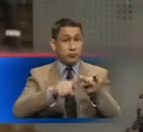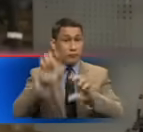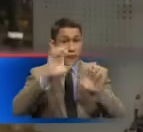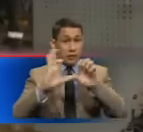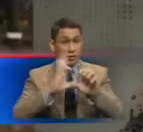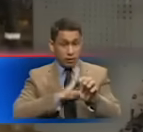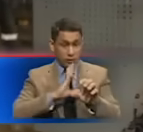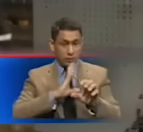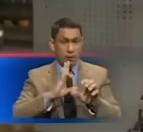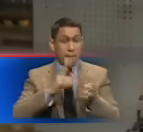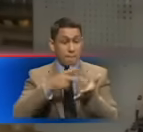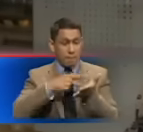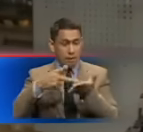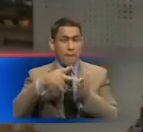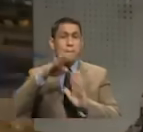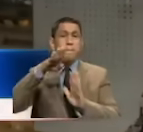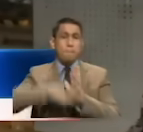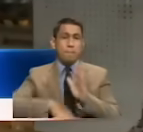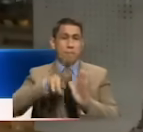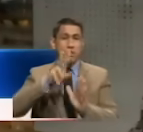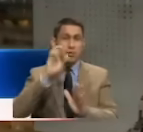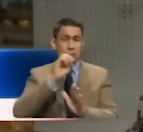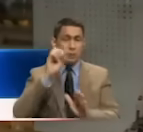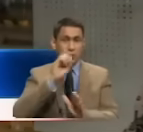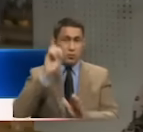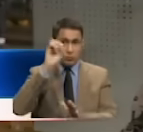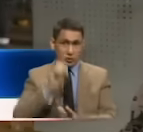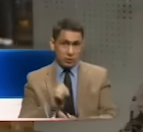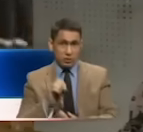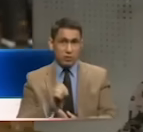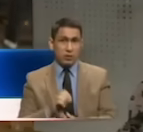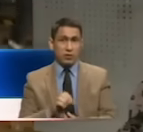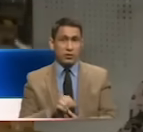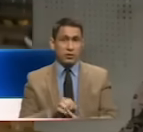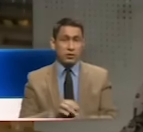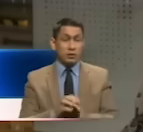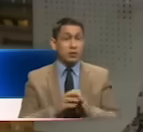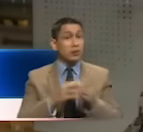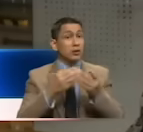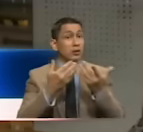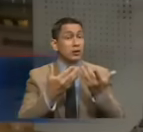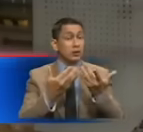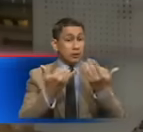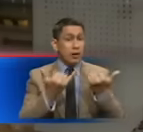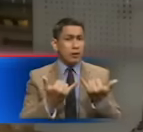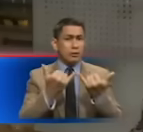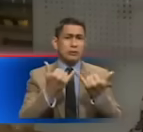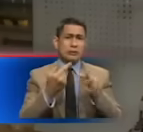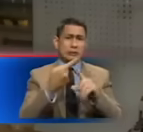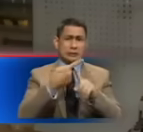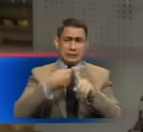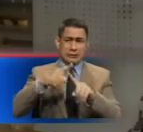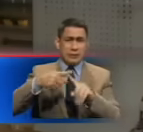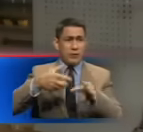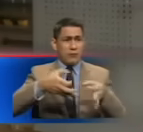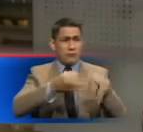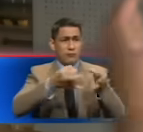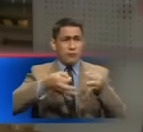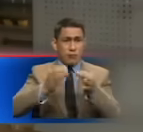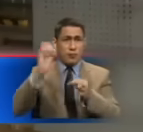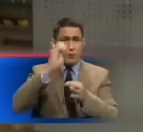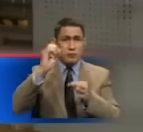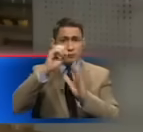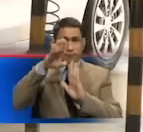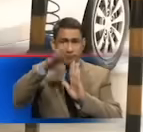Si es del día 1 al día 5, el 20%. Si es del día 6 al día 10, el 15%. Y si es del día 11 al día 15,